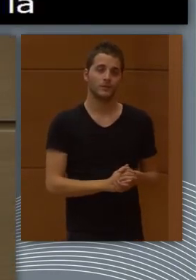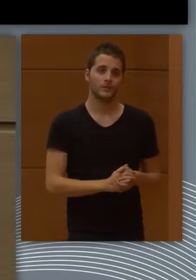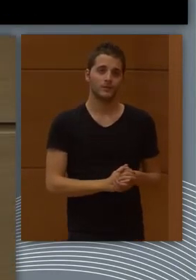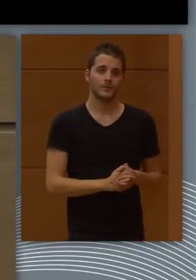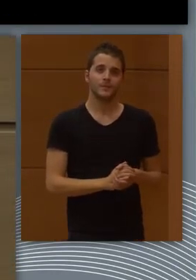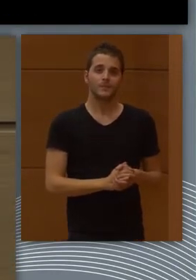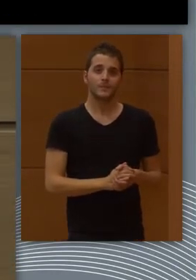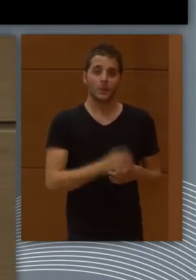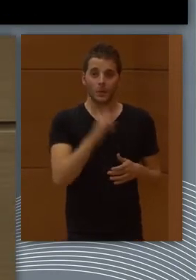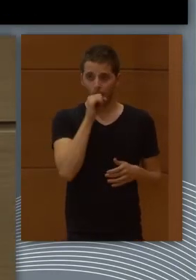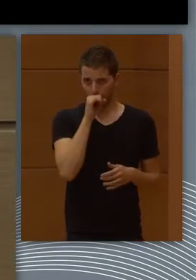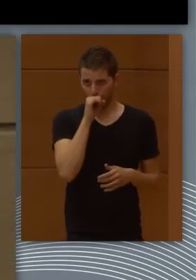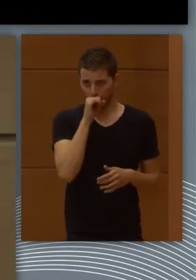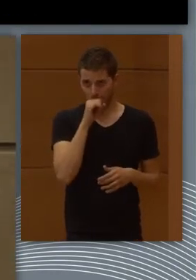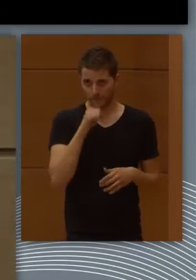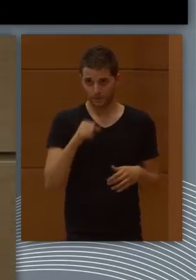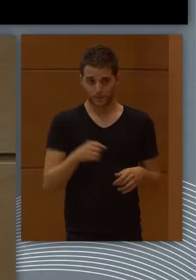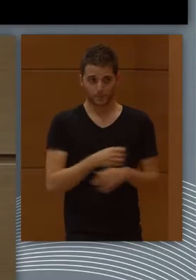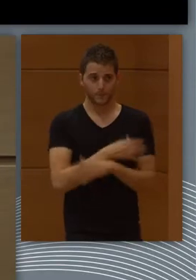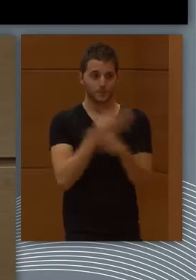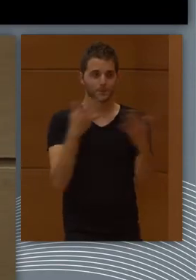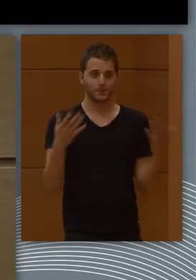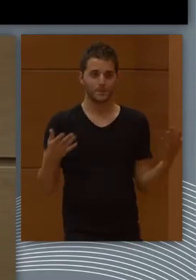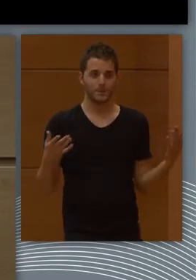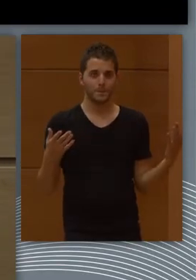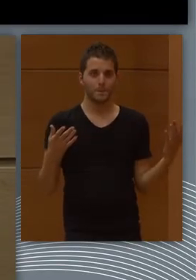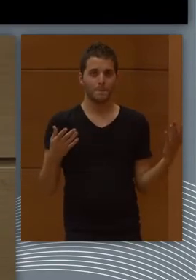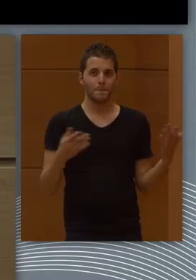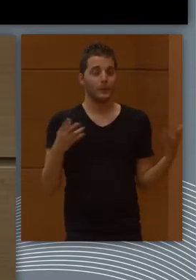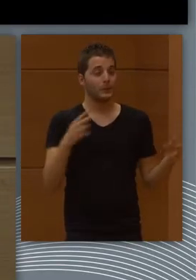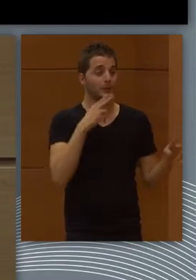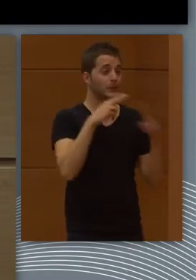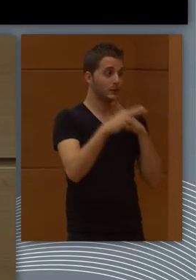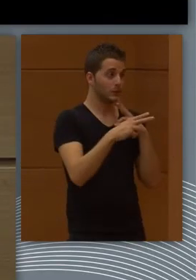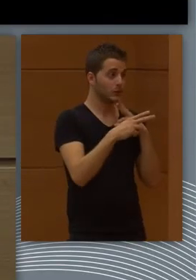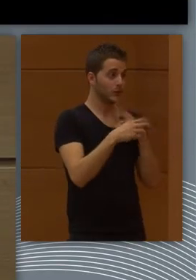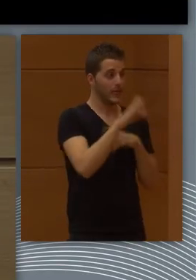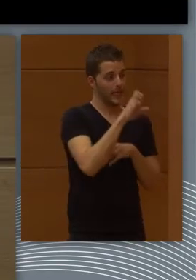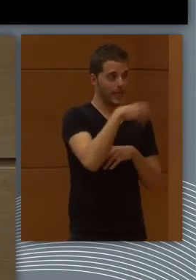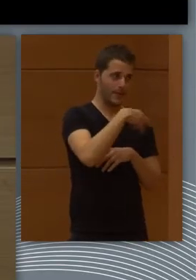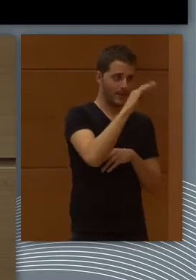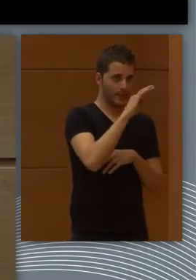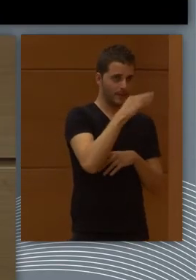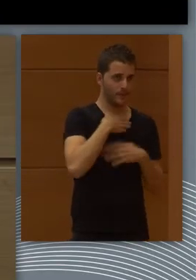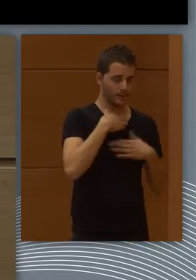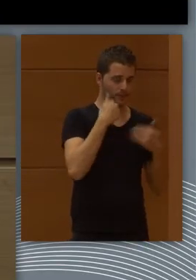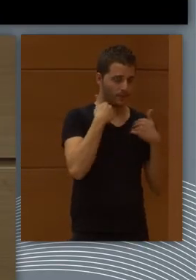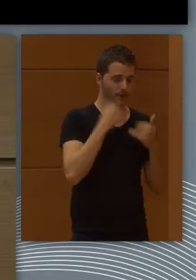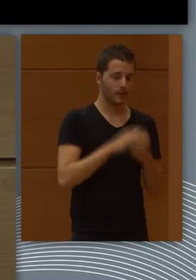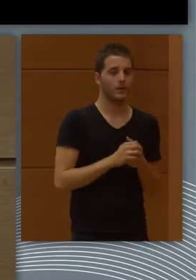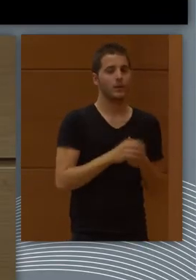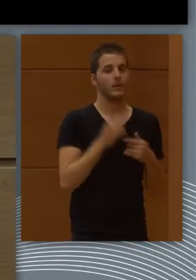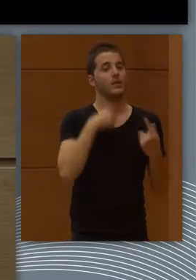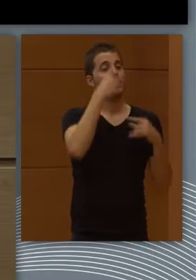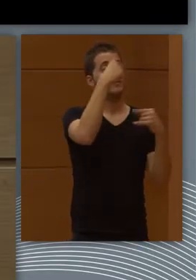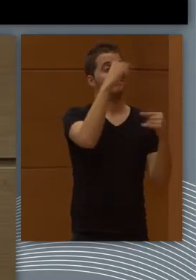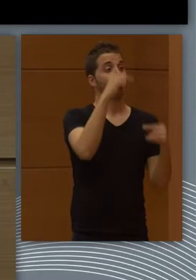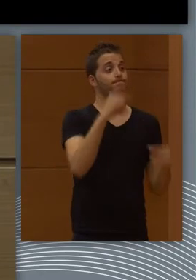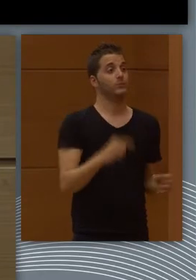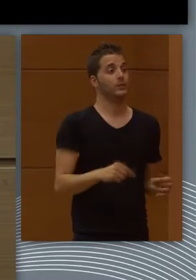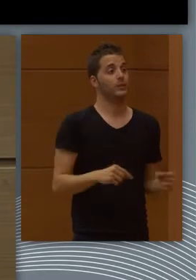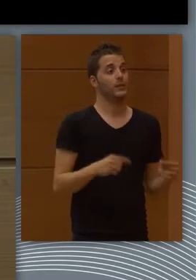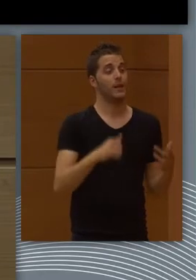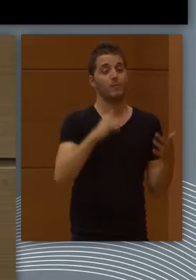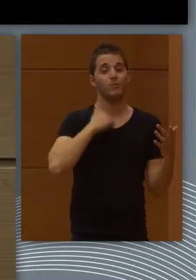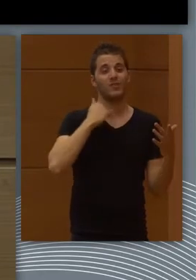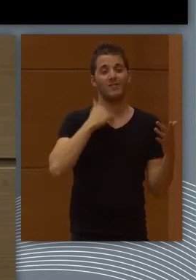Bueno, respondo a la parte de MT. Bueno, yo diría que abrir los datos en cualquier caso nos da muchísimas más